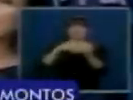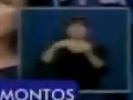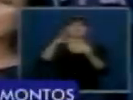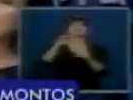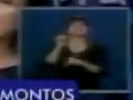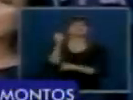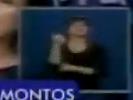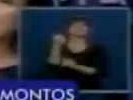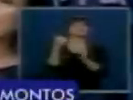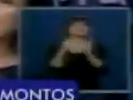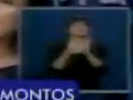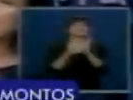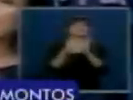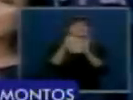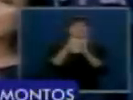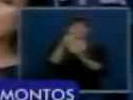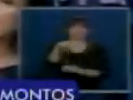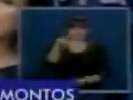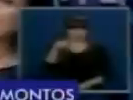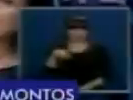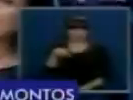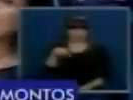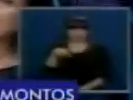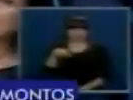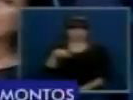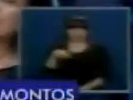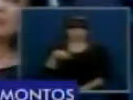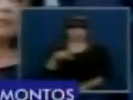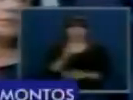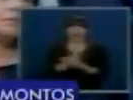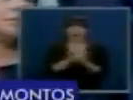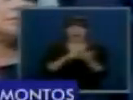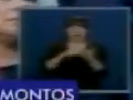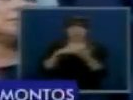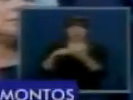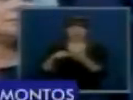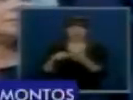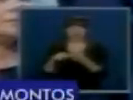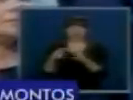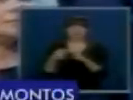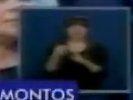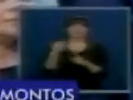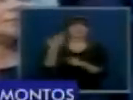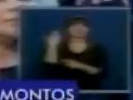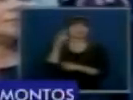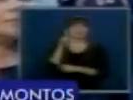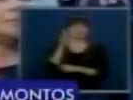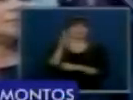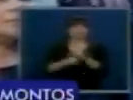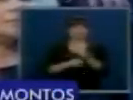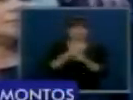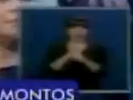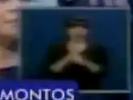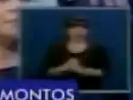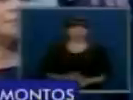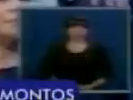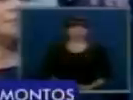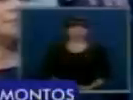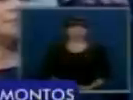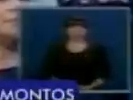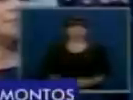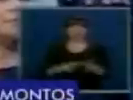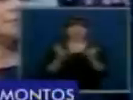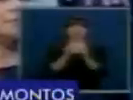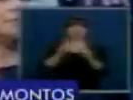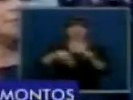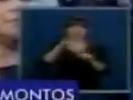10 mil millones de colones, algunas de las cuales las arrastra desde hace 27 años. En el Consejo